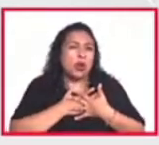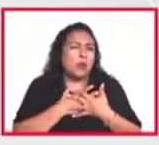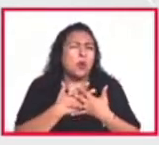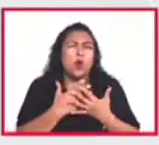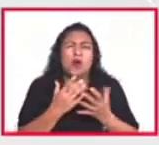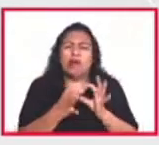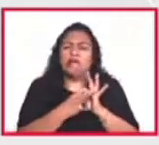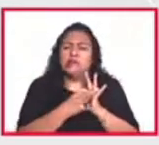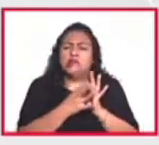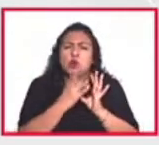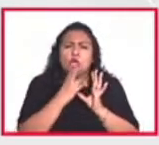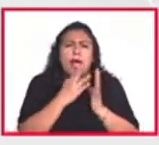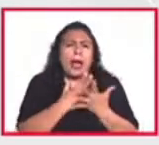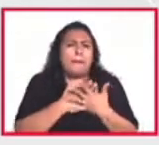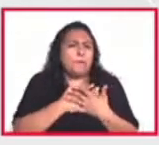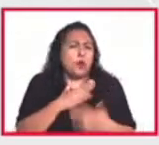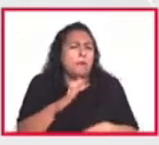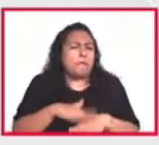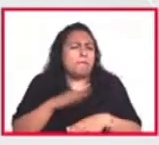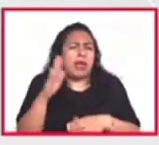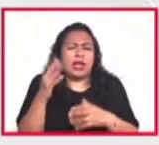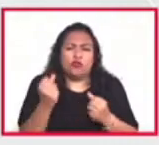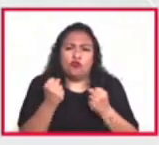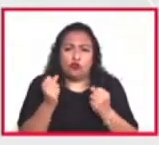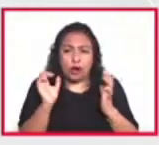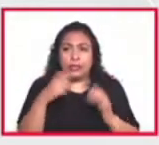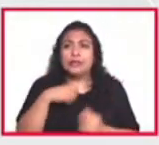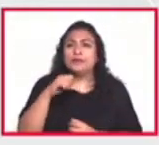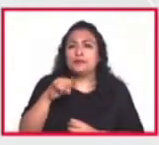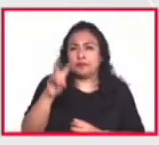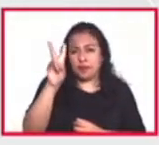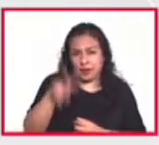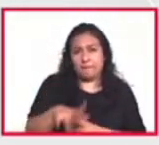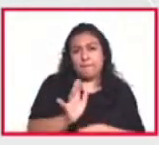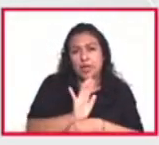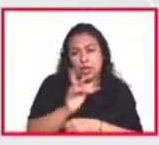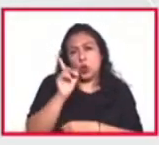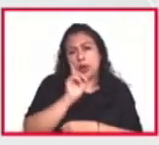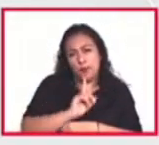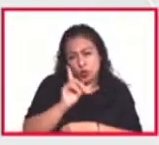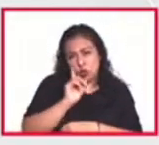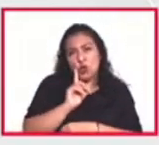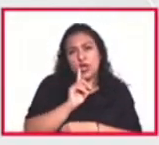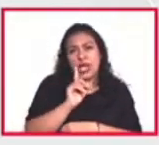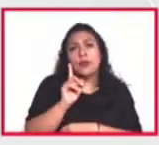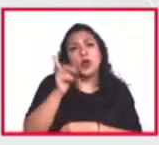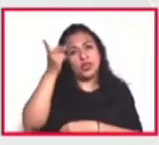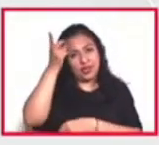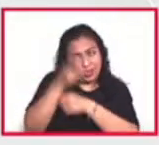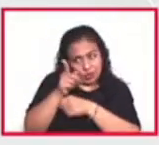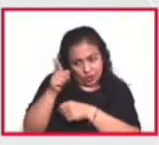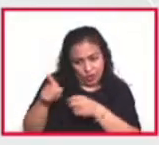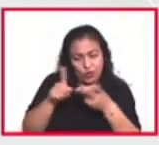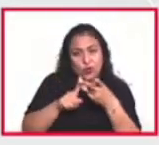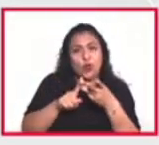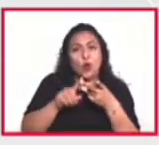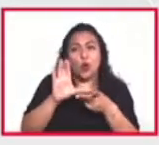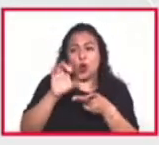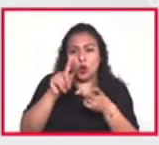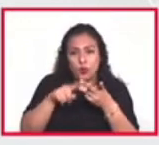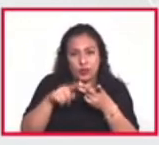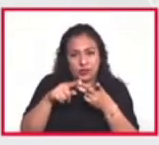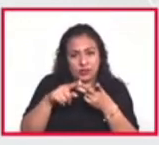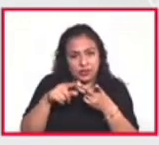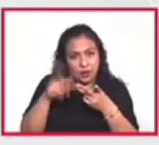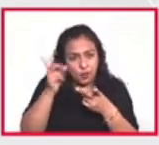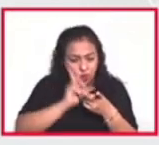existe de una madre. Sí, yo te lo decía, es una película femenina porque, bueno, tú eres directora, la co-guionista también es directora, la fotógrafa también es directora y